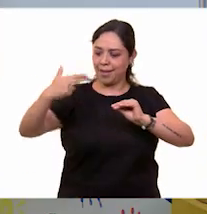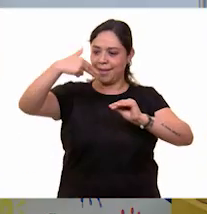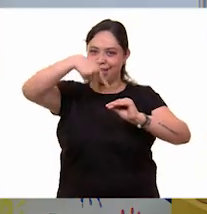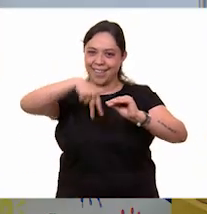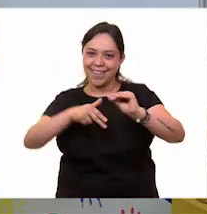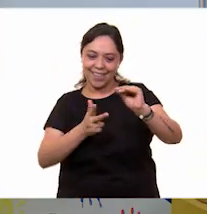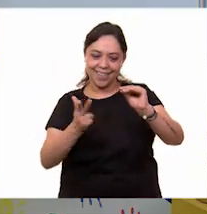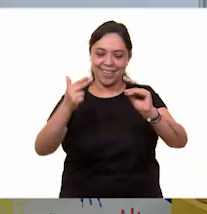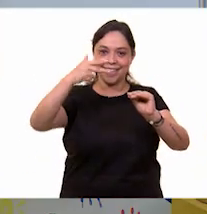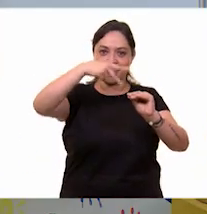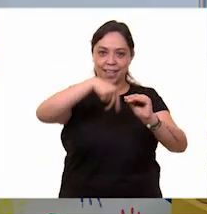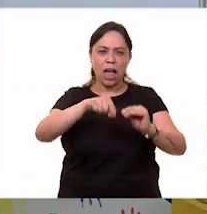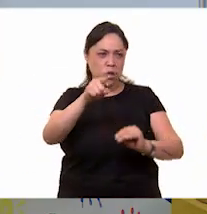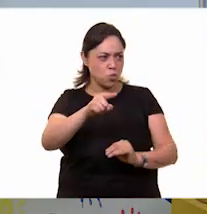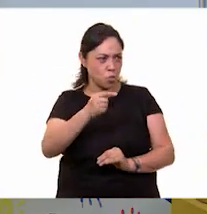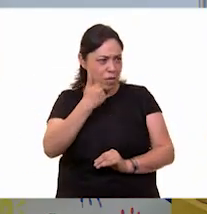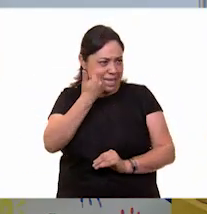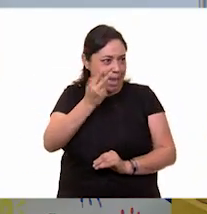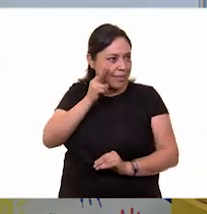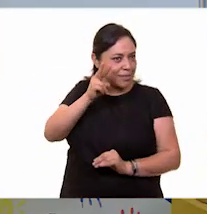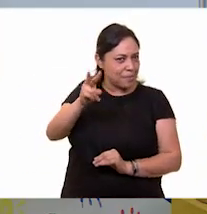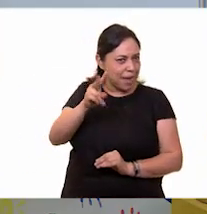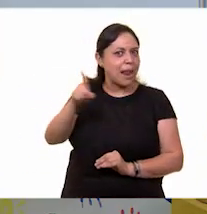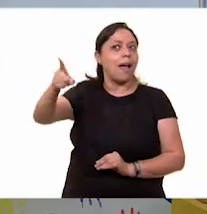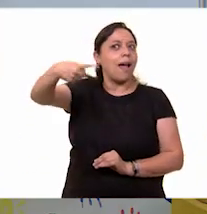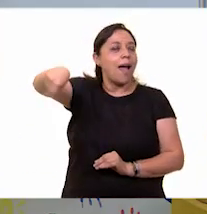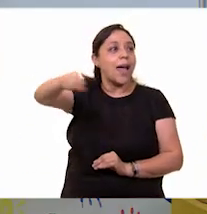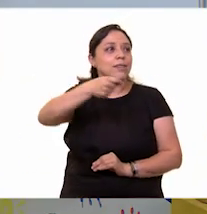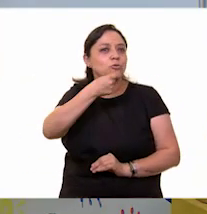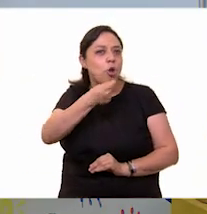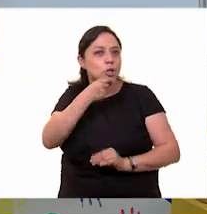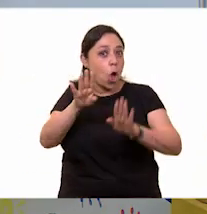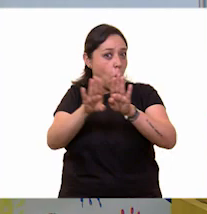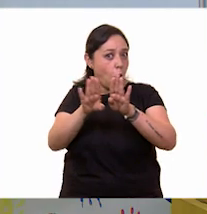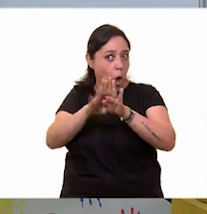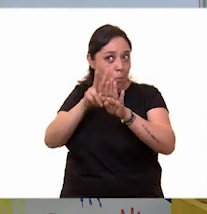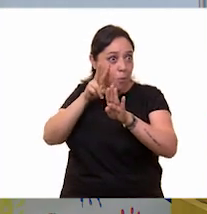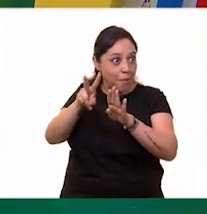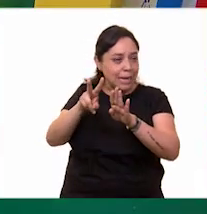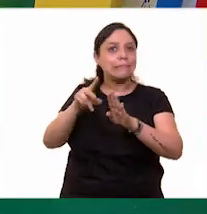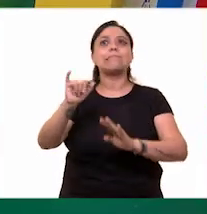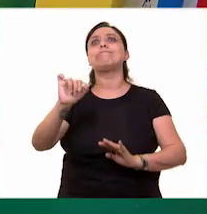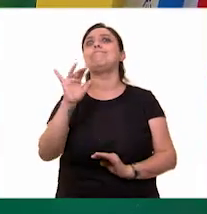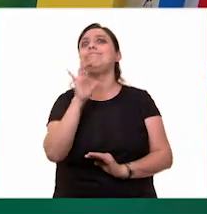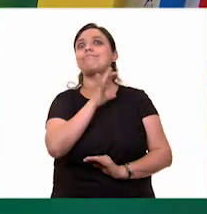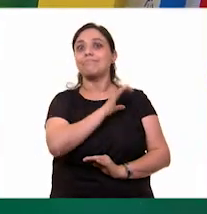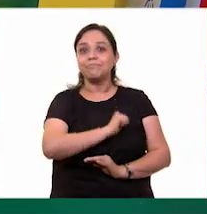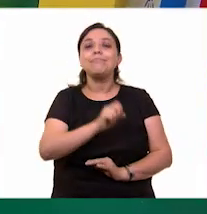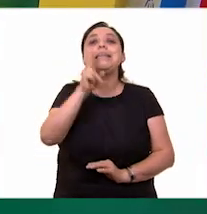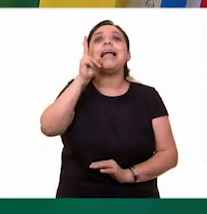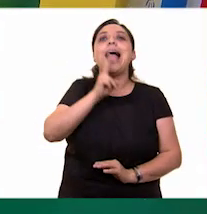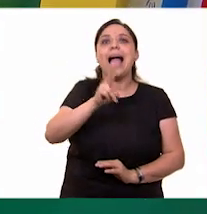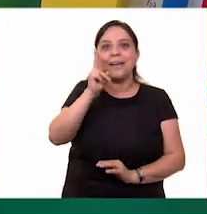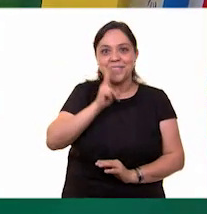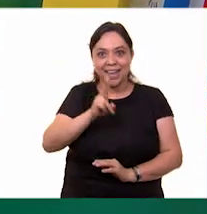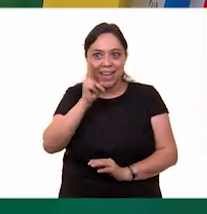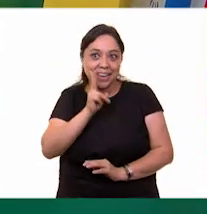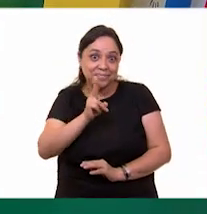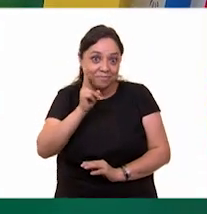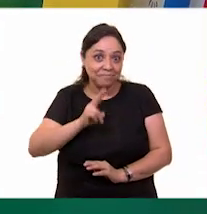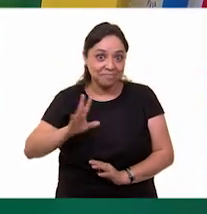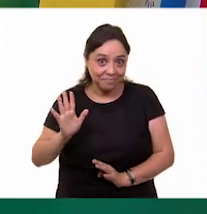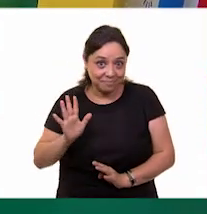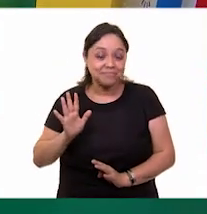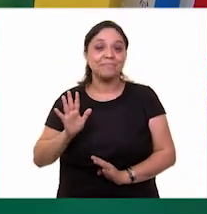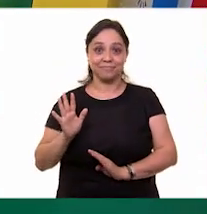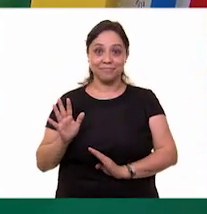¿te gustaría conocer cómo les quedaron los manteles a nuestras niñas y niños? Uy, pues me encantaría saberlo. Entonces les